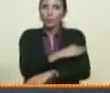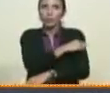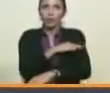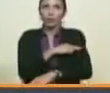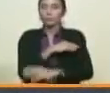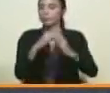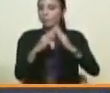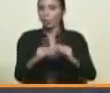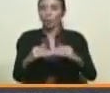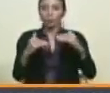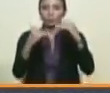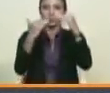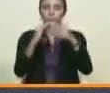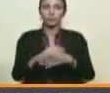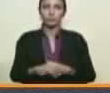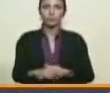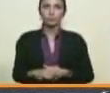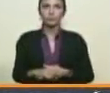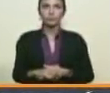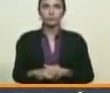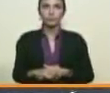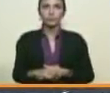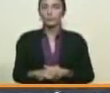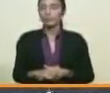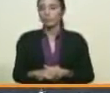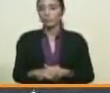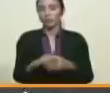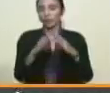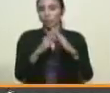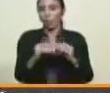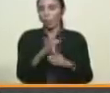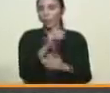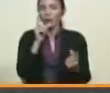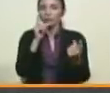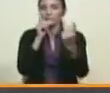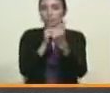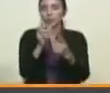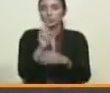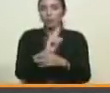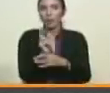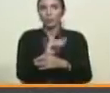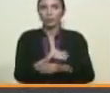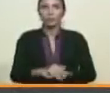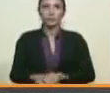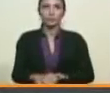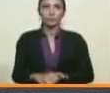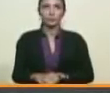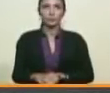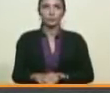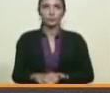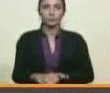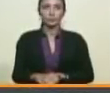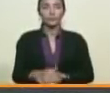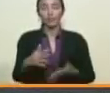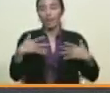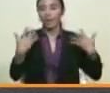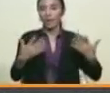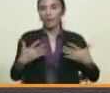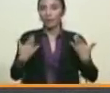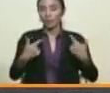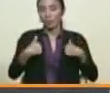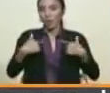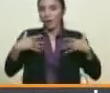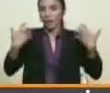capacidades instaladas y con el personal necesario para la buena atención de los pacientes bueno me alegra mucho poder